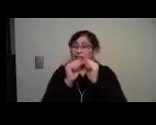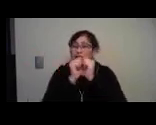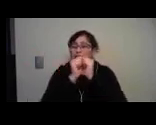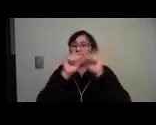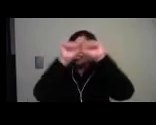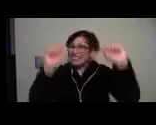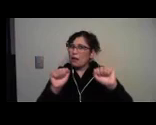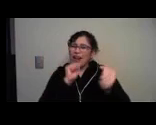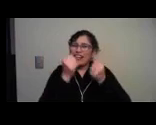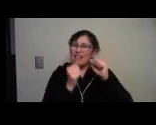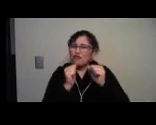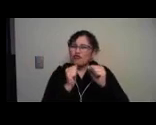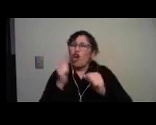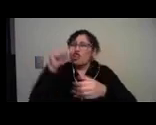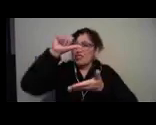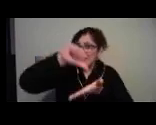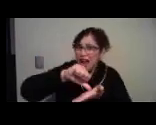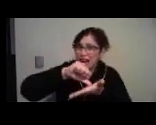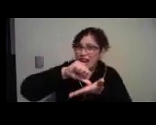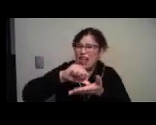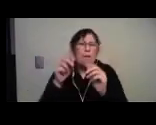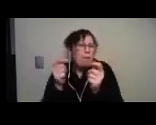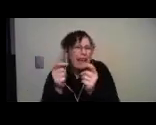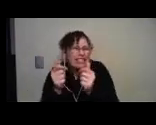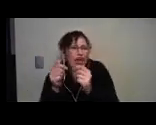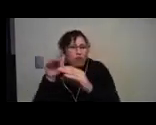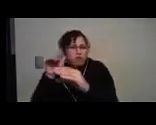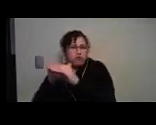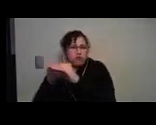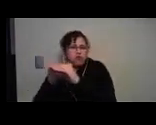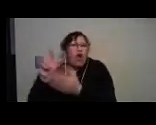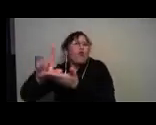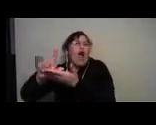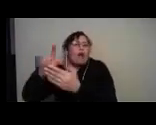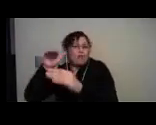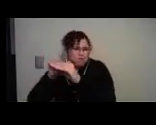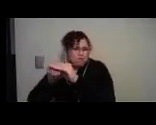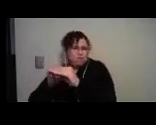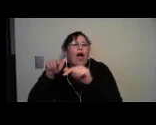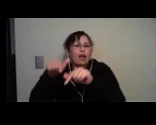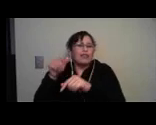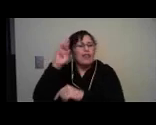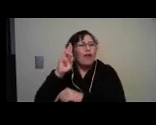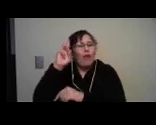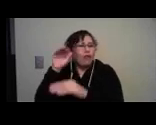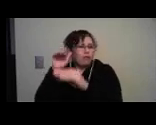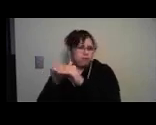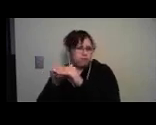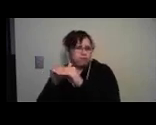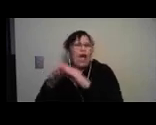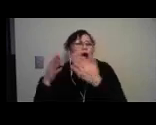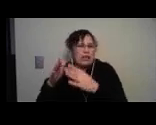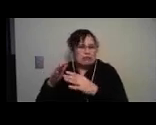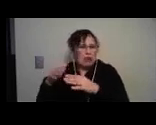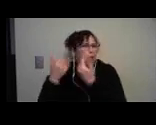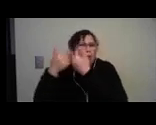gran bodega con regiones específicas donde se almacenan determinados recuerdos, ¿ya? No se almacenan al azar,